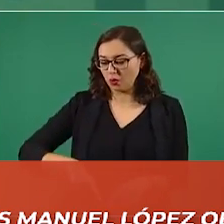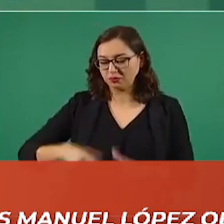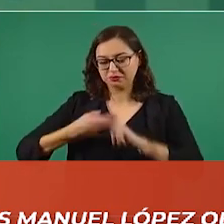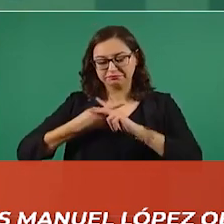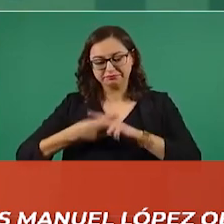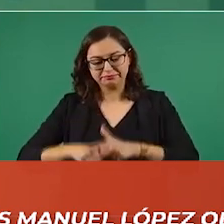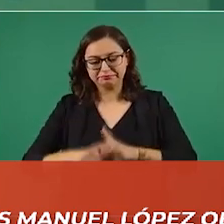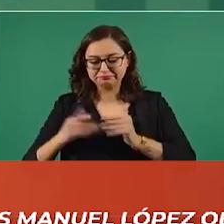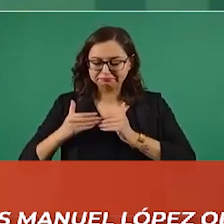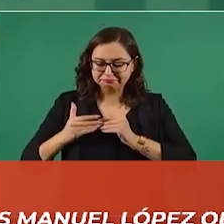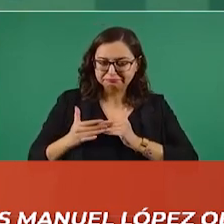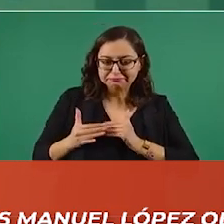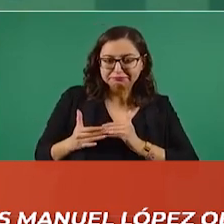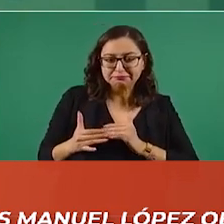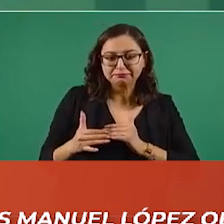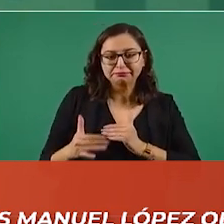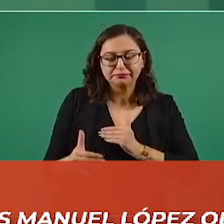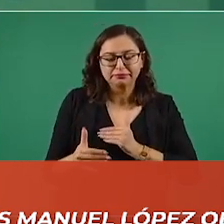y